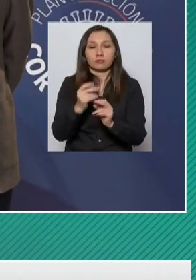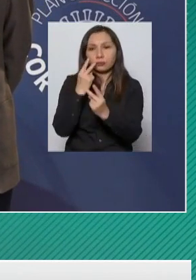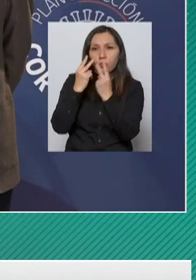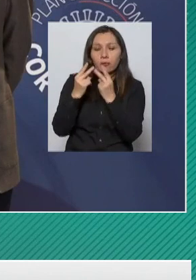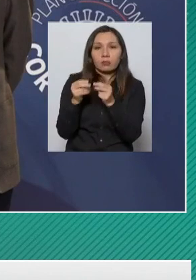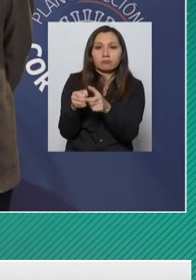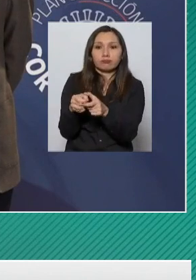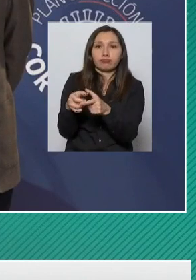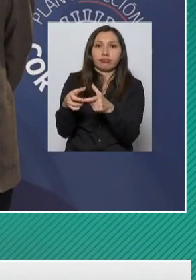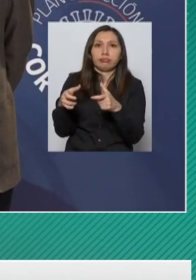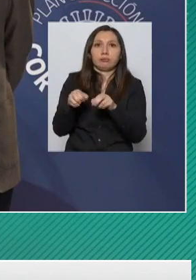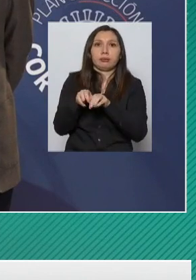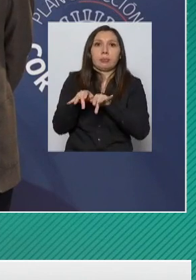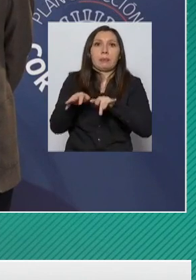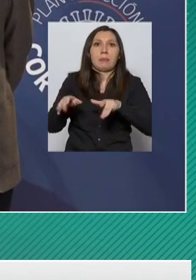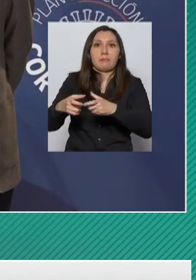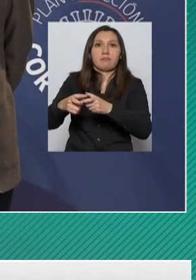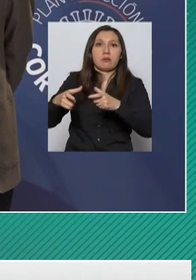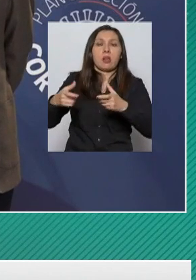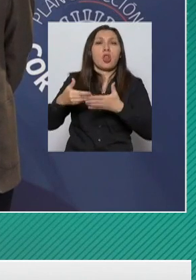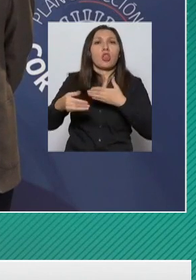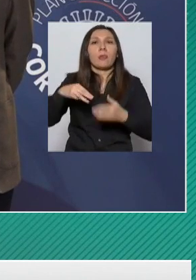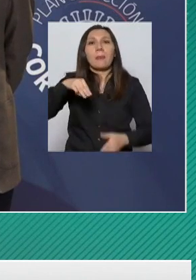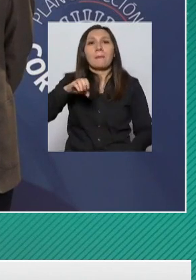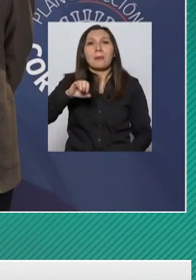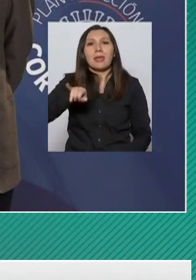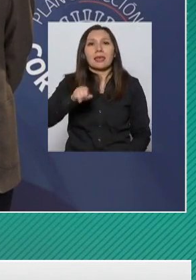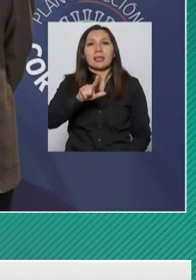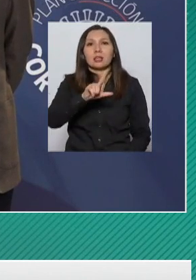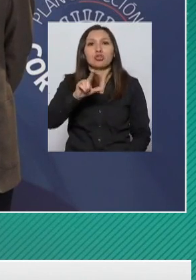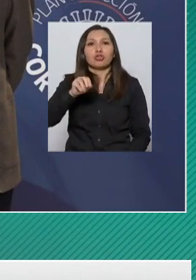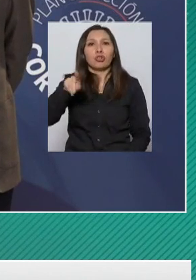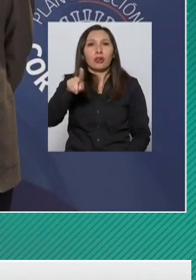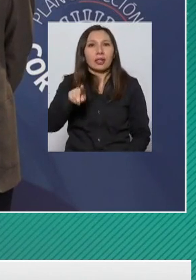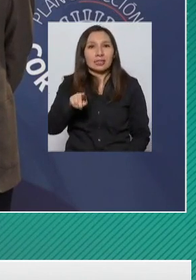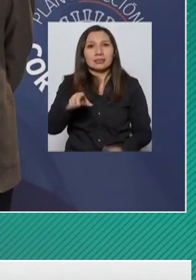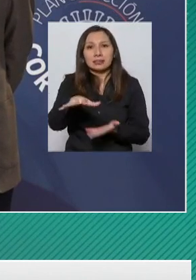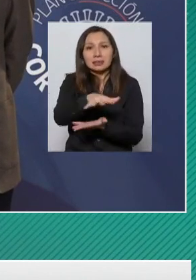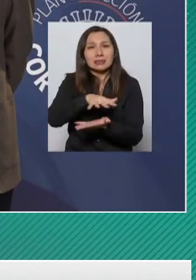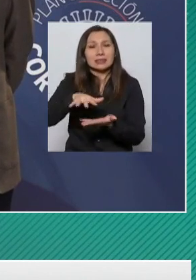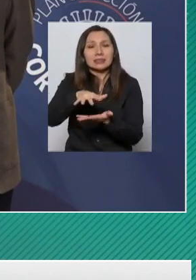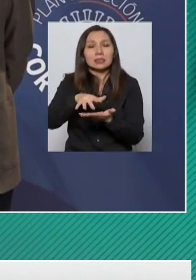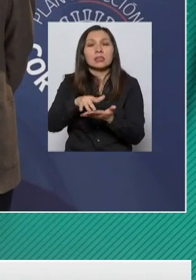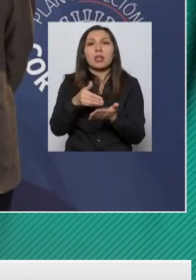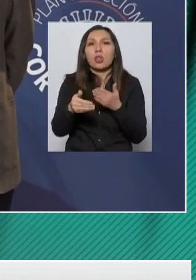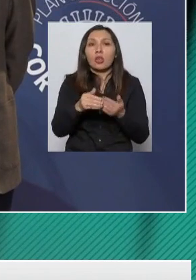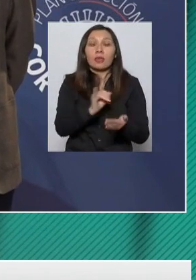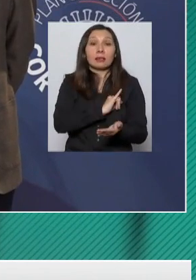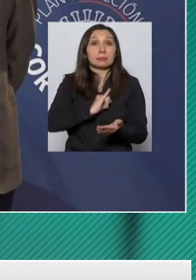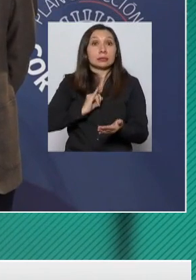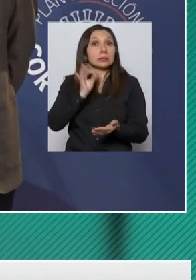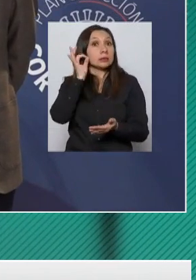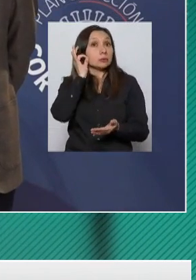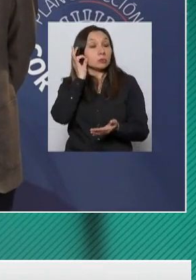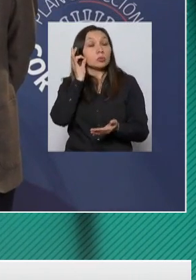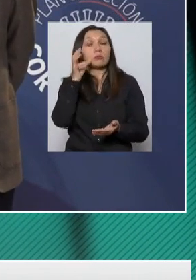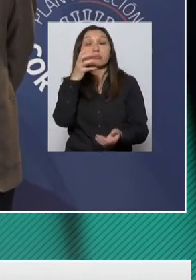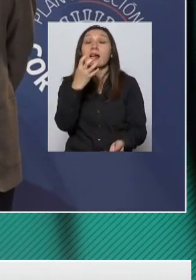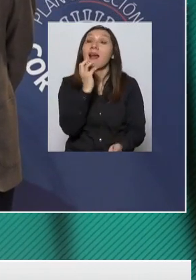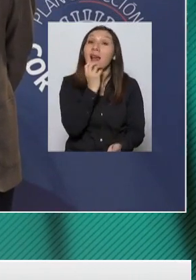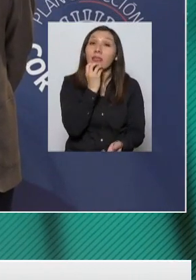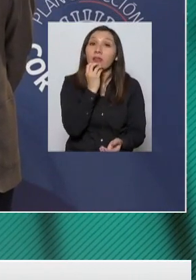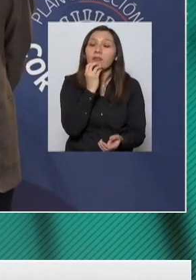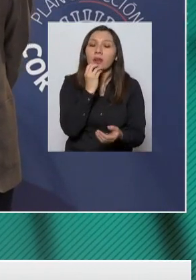visto un brote en mejillones que ha hecho a la seremi de salud de la región de antofagasta